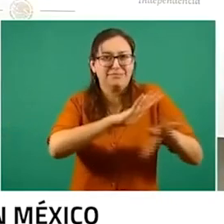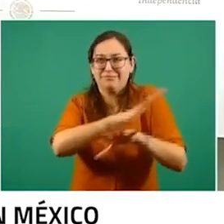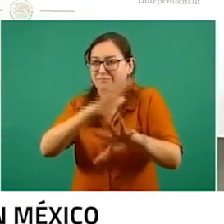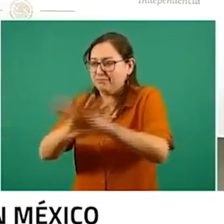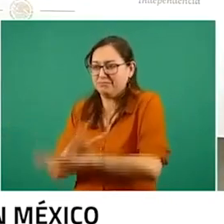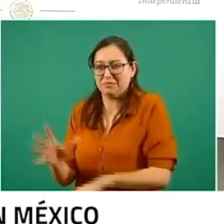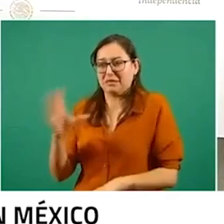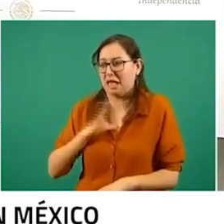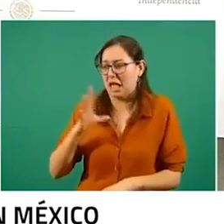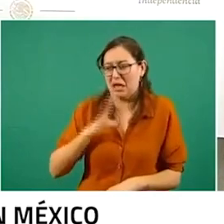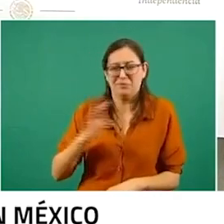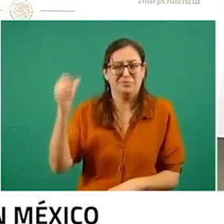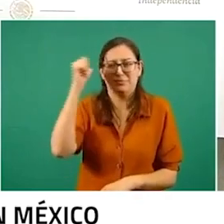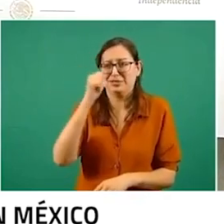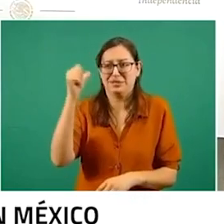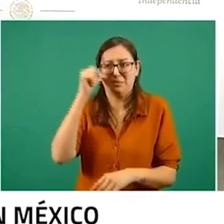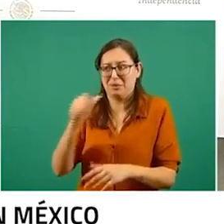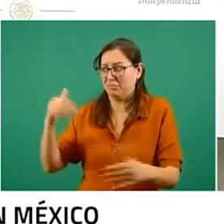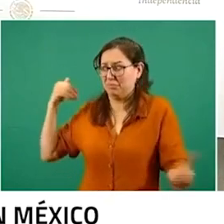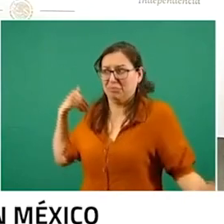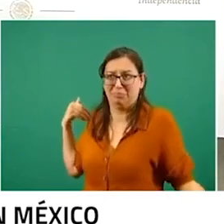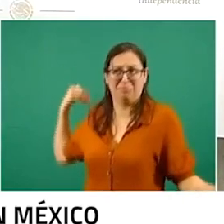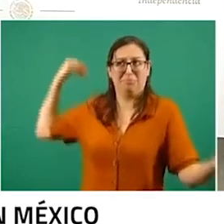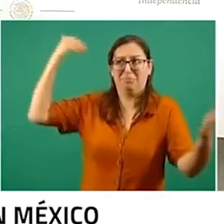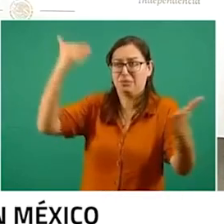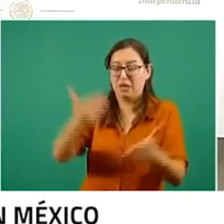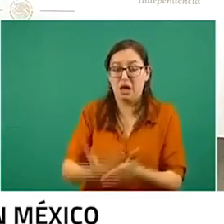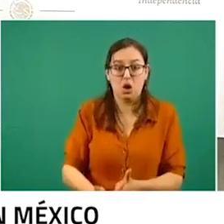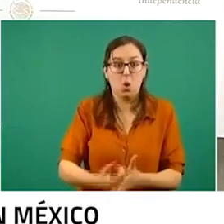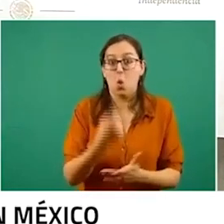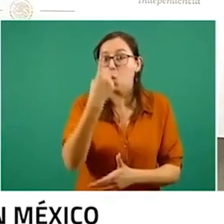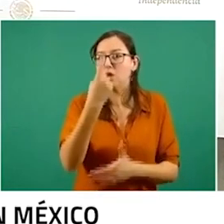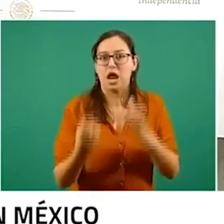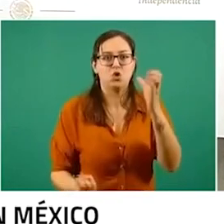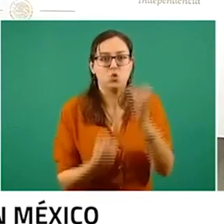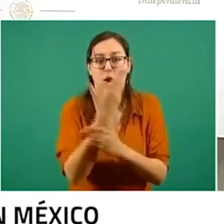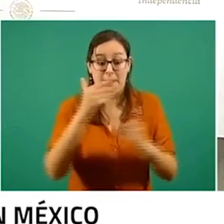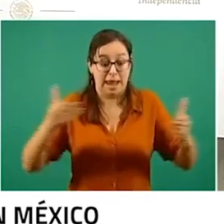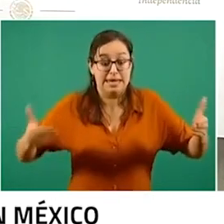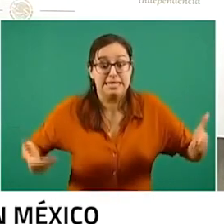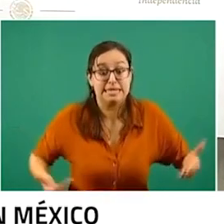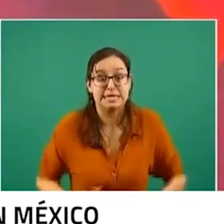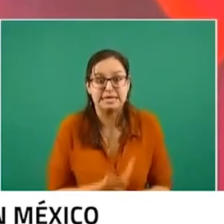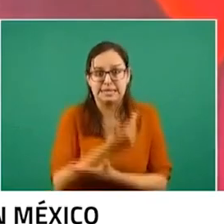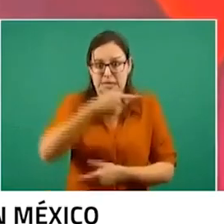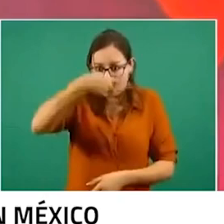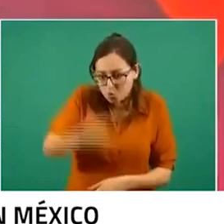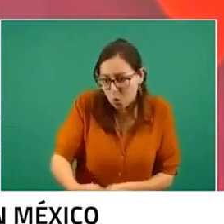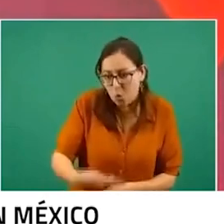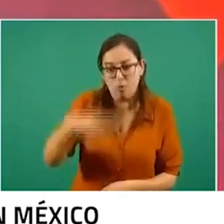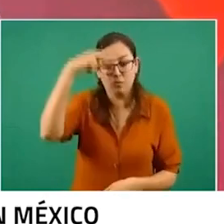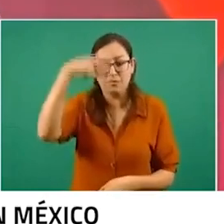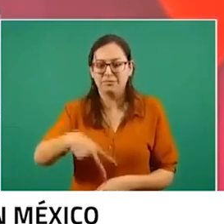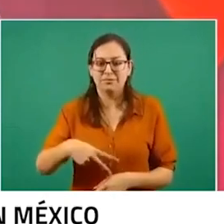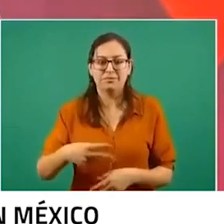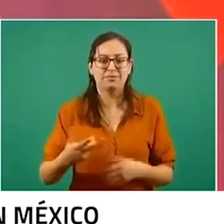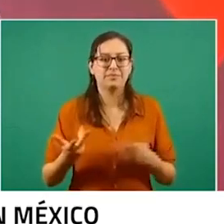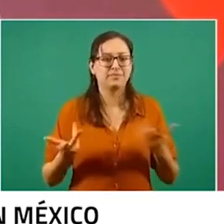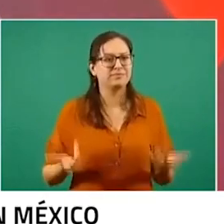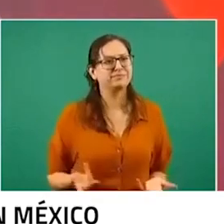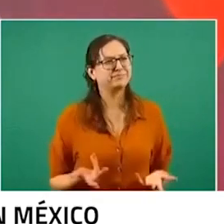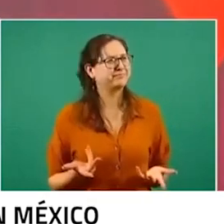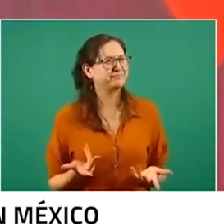Ya hay mutaciones que han existido aquí en México. Digo, no es que exista una variante mexicana. Para poder decir es una variante mexicana que vale la